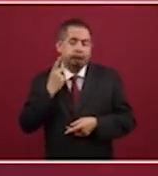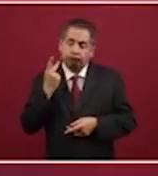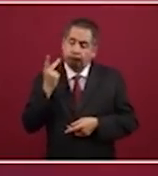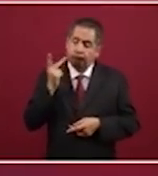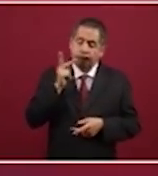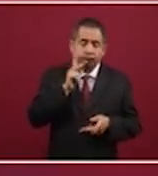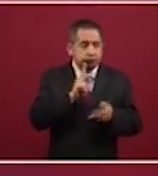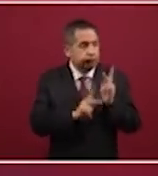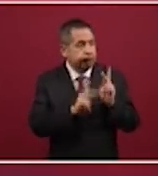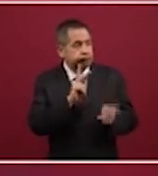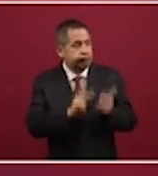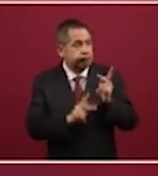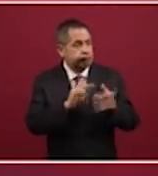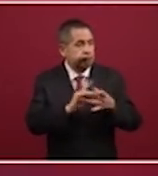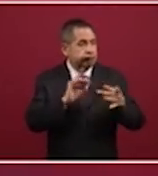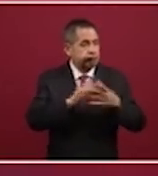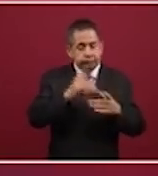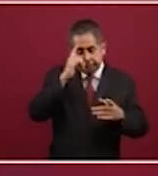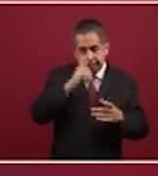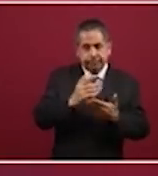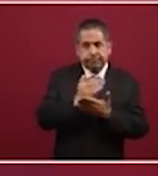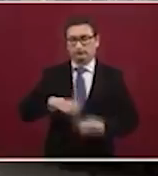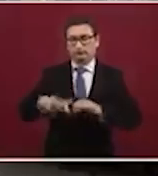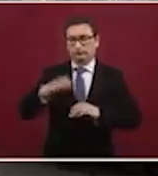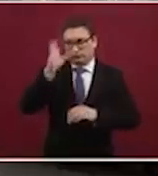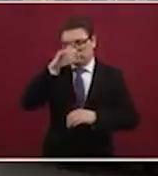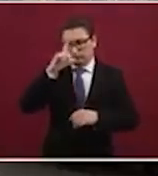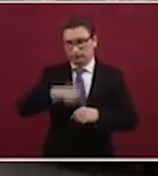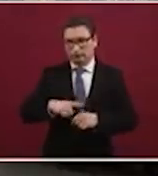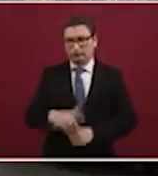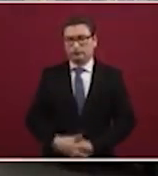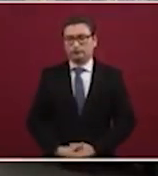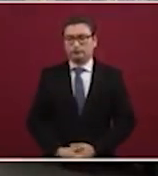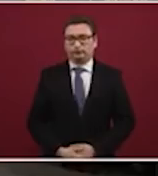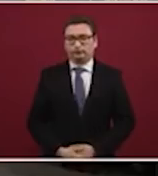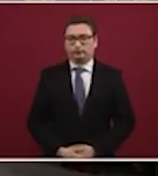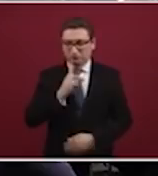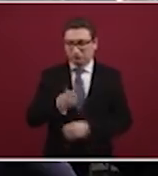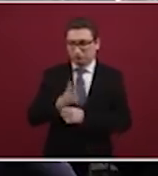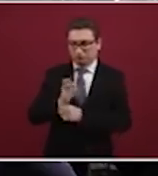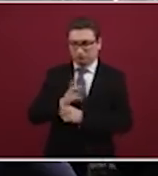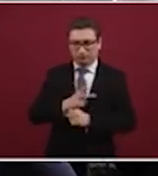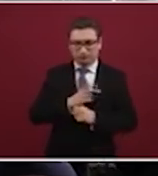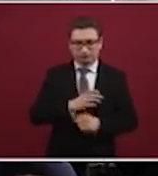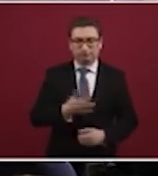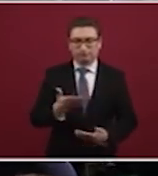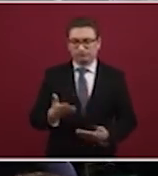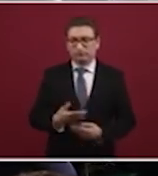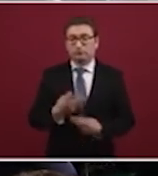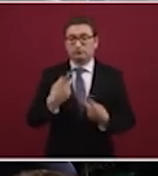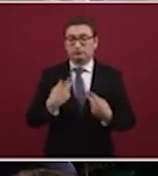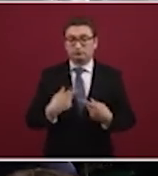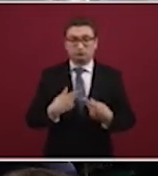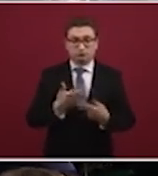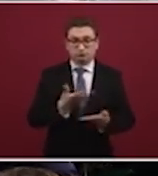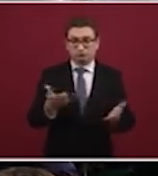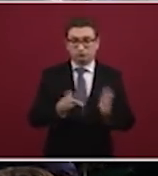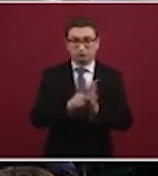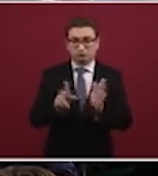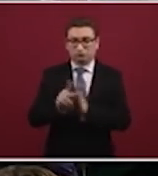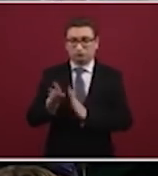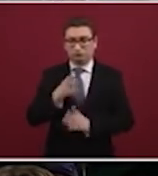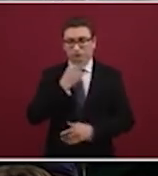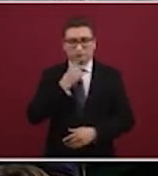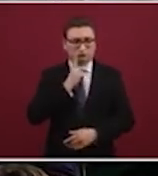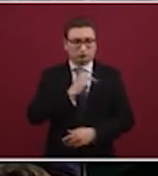para evitar la guerra, entre otras cosas. En el evento en que estuvo acompañado por el canciller Marcelo Ebrard, la secretaria de Estado de la